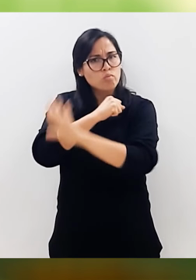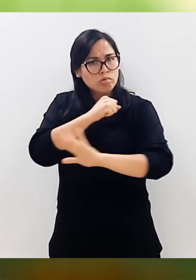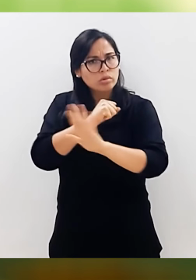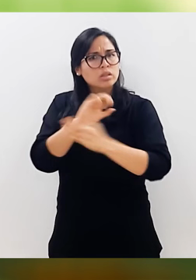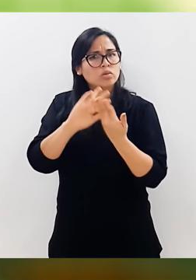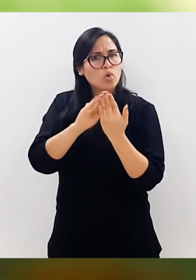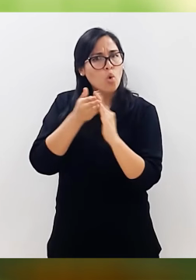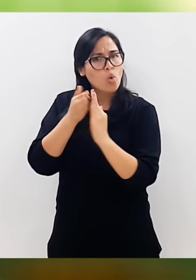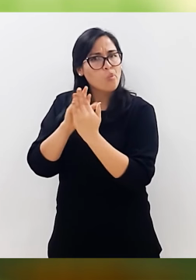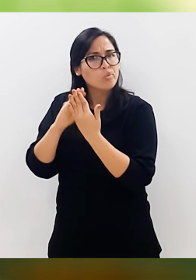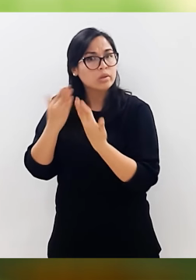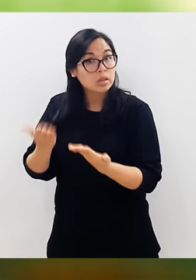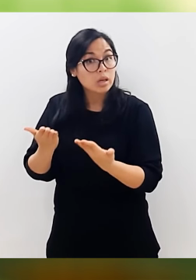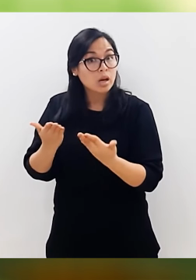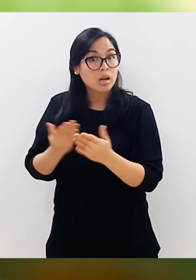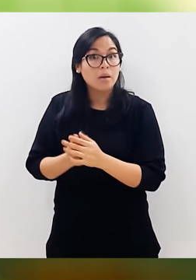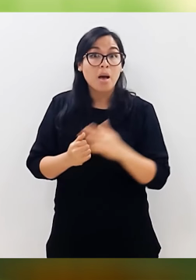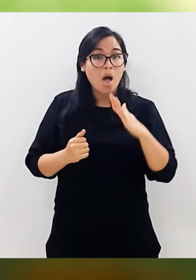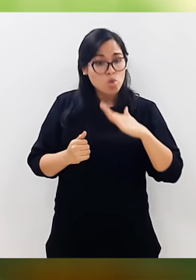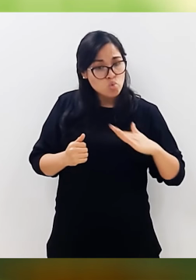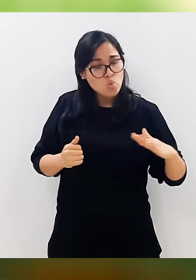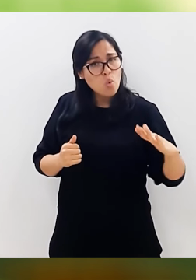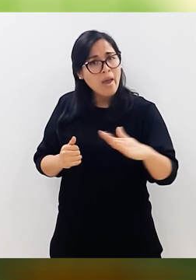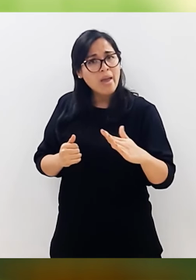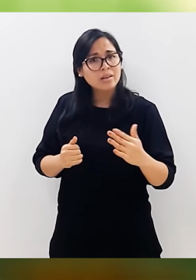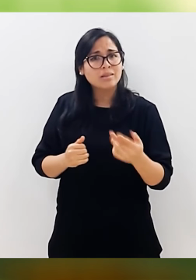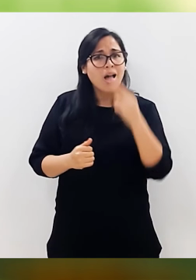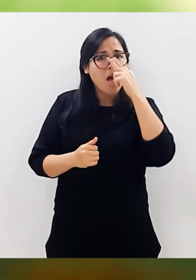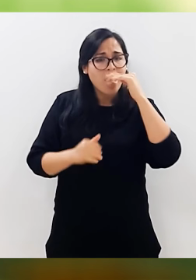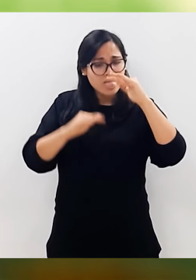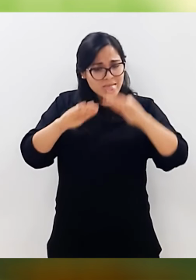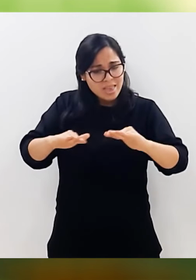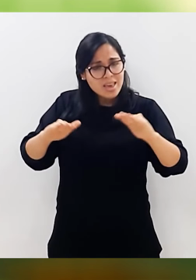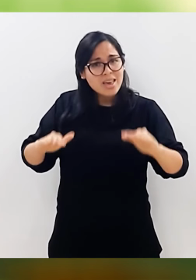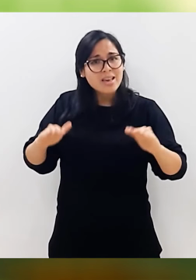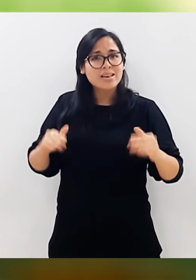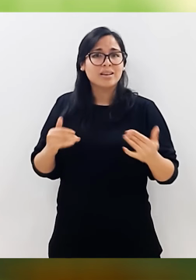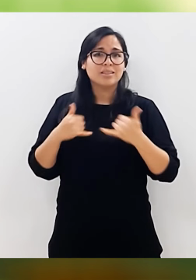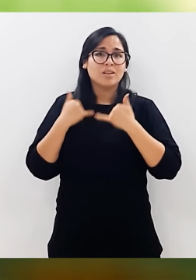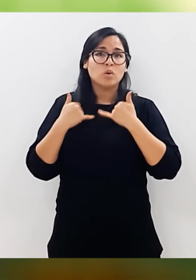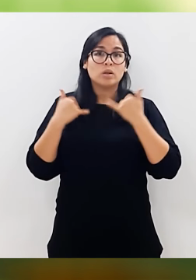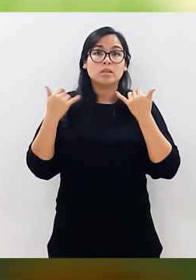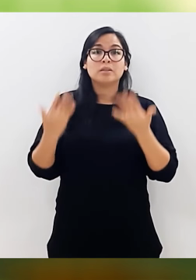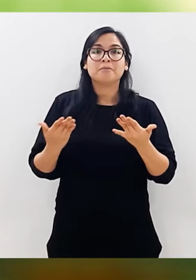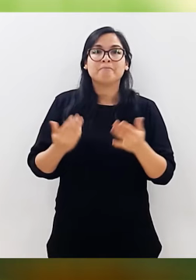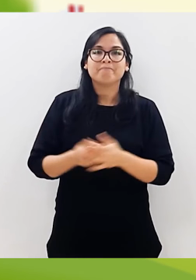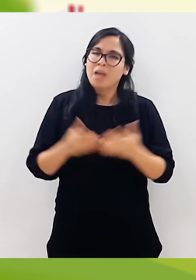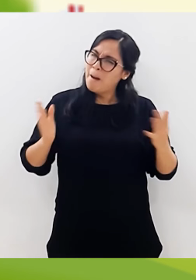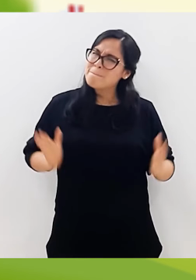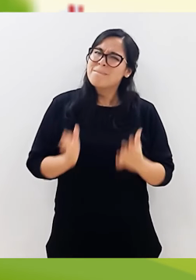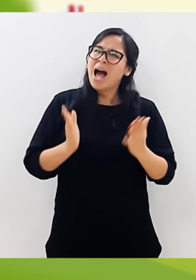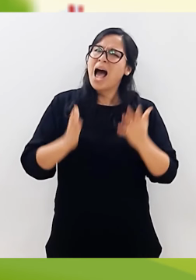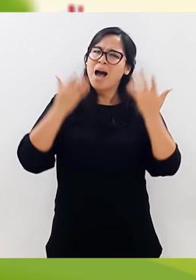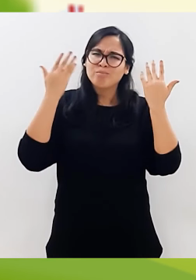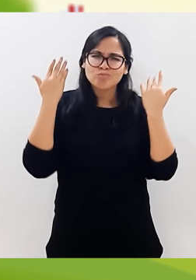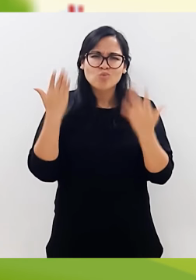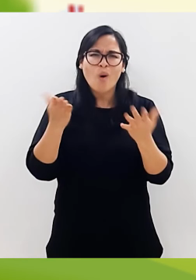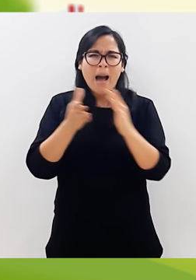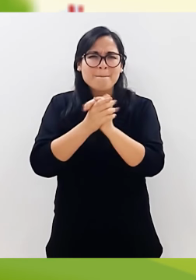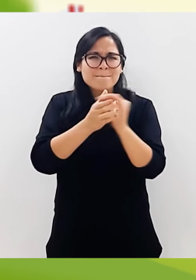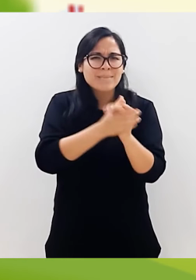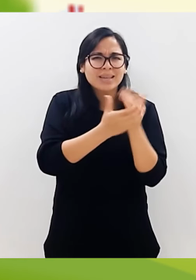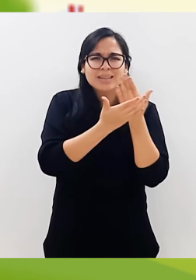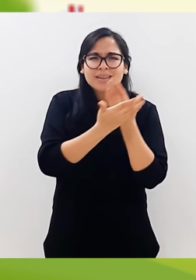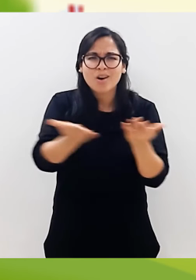protección comunitario para nuestras niñas, niños y adolescentes. ¡Vamos adelante,